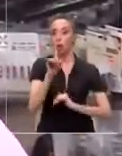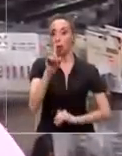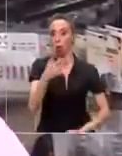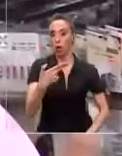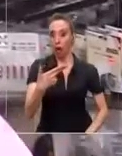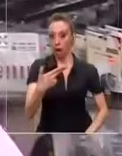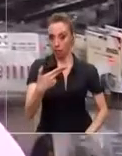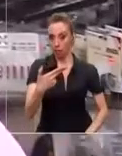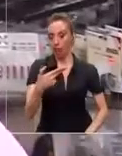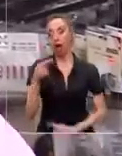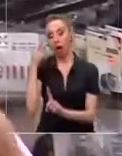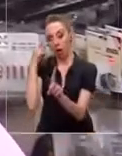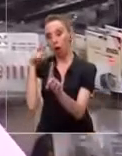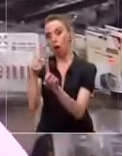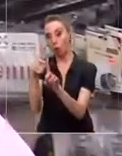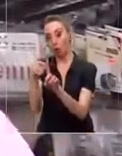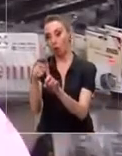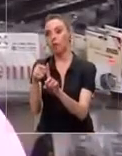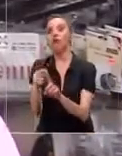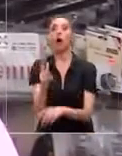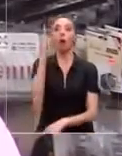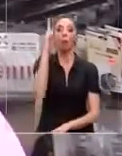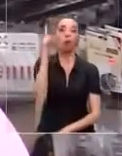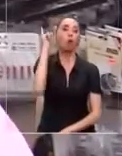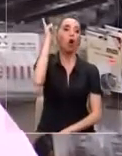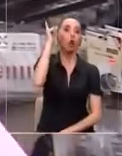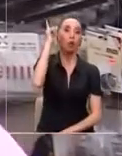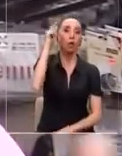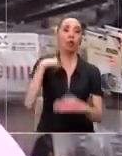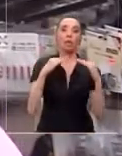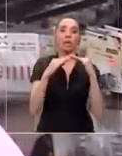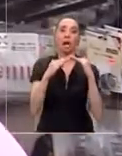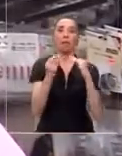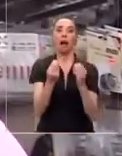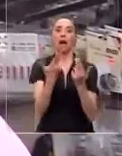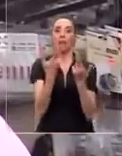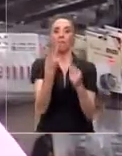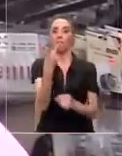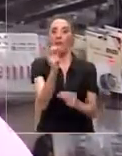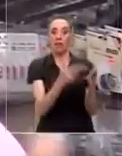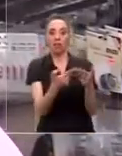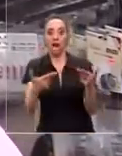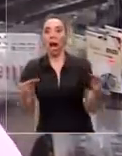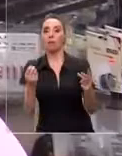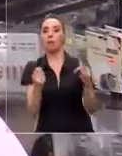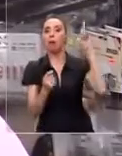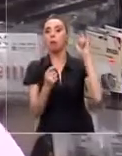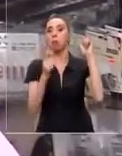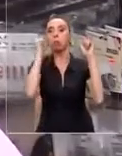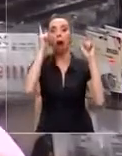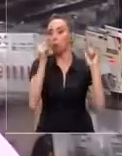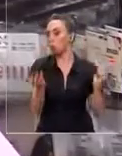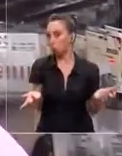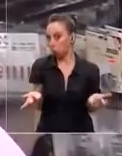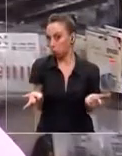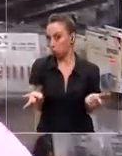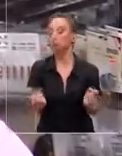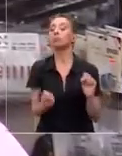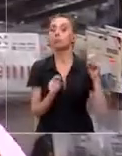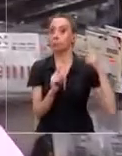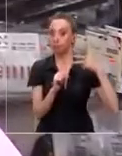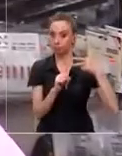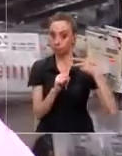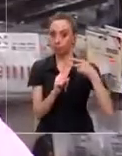primero, porque es el objetivo. Ruido en mi domicilio y para qué quiero 20, ¿verdad? Entonces, segundo, lo que se puede hacer